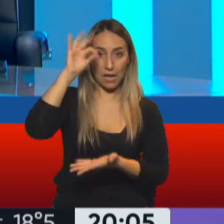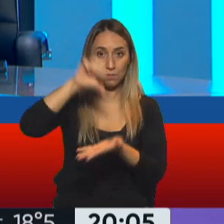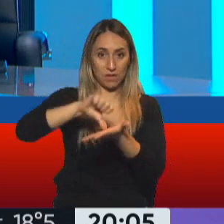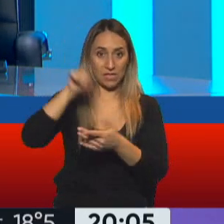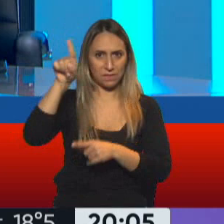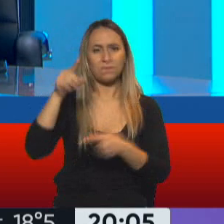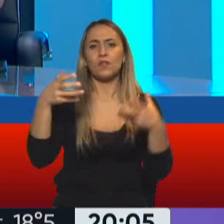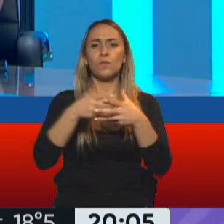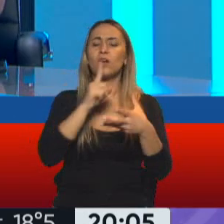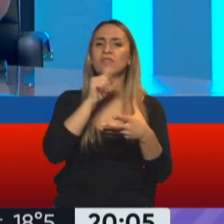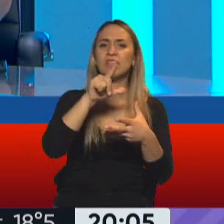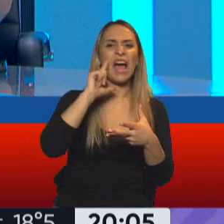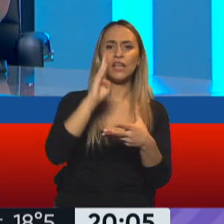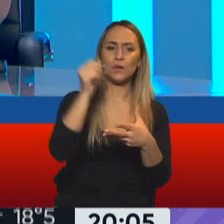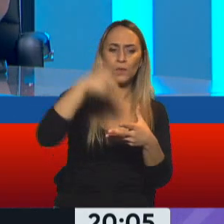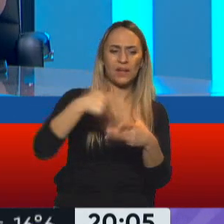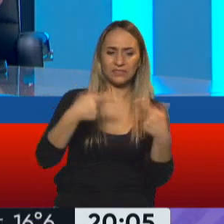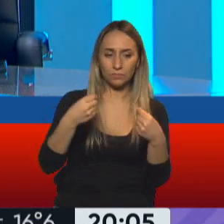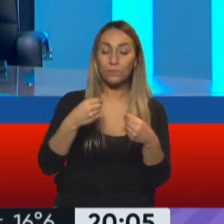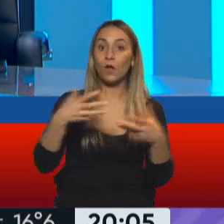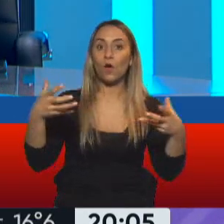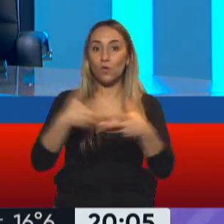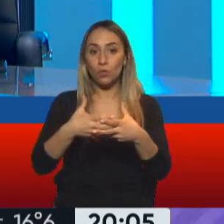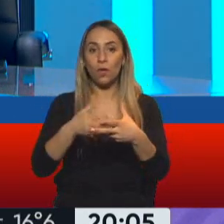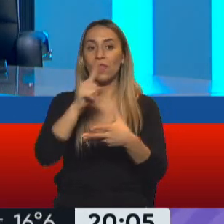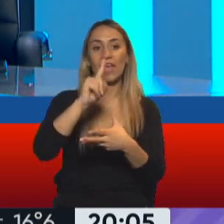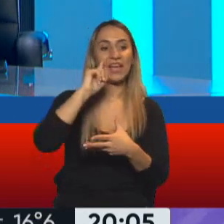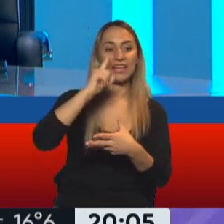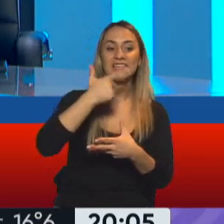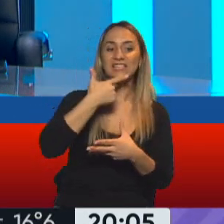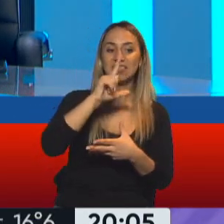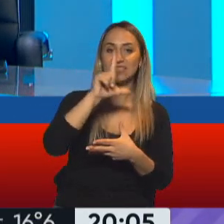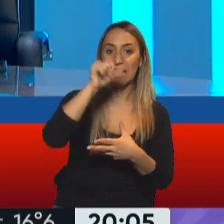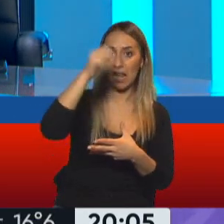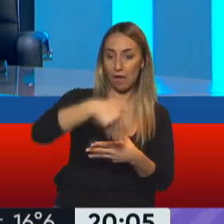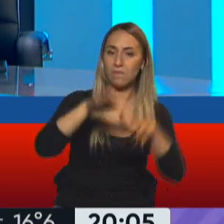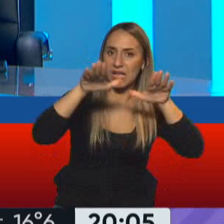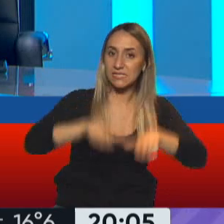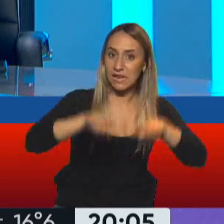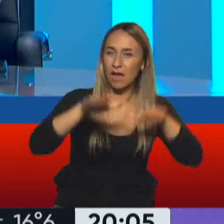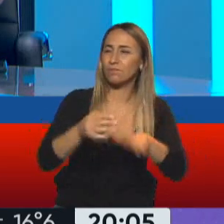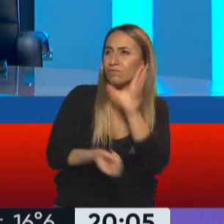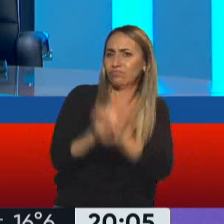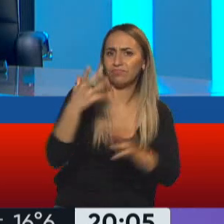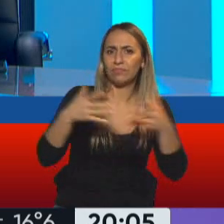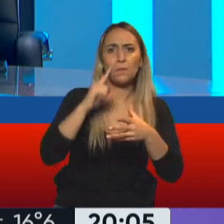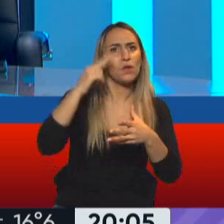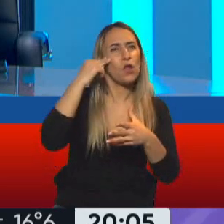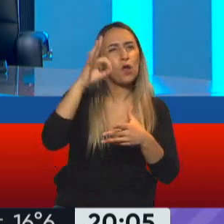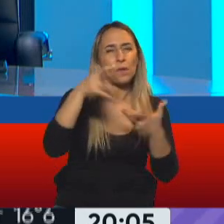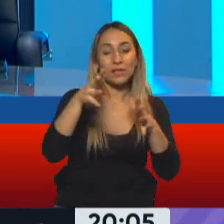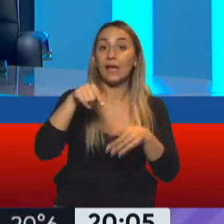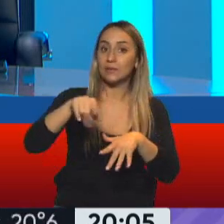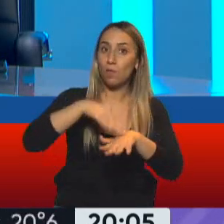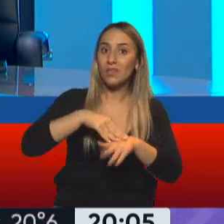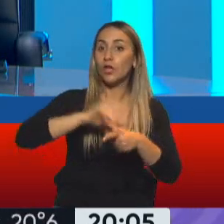de un grupo fundamentalista islámico que se creó a fines de la década del 90. Recordemos que la inestabilidad política